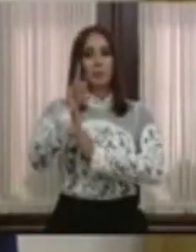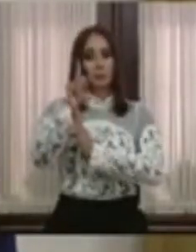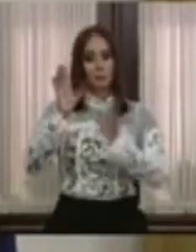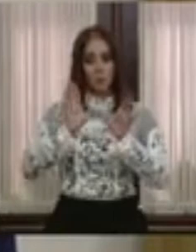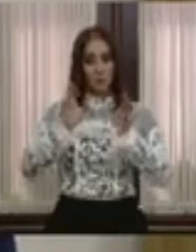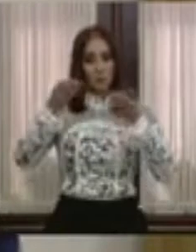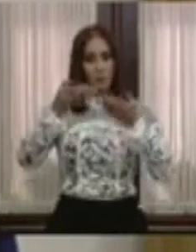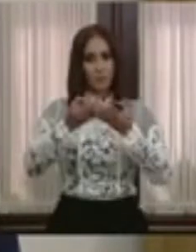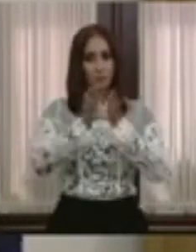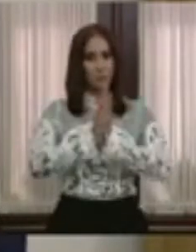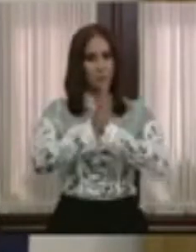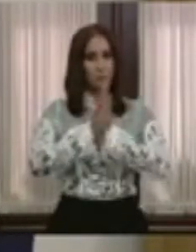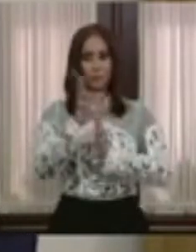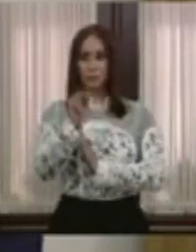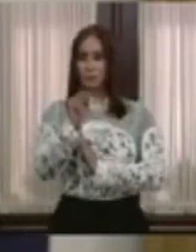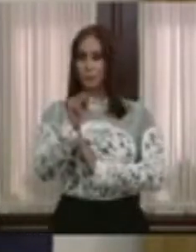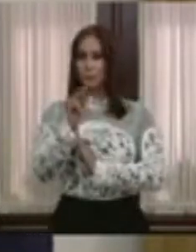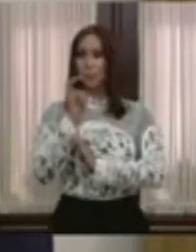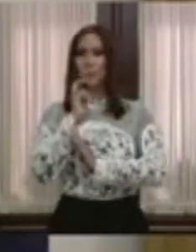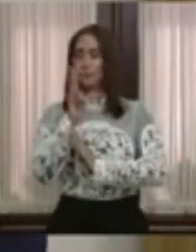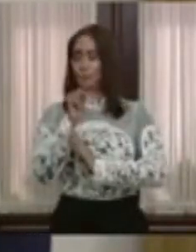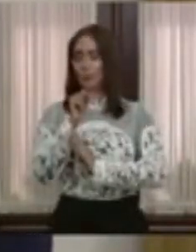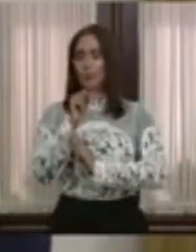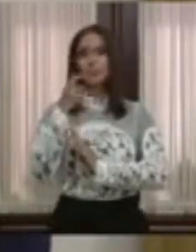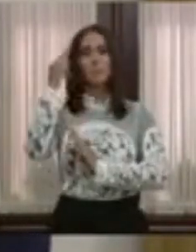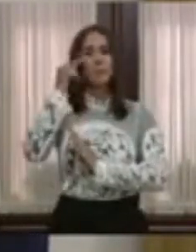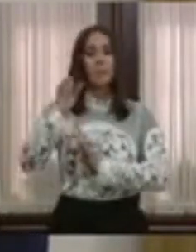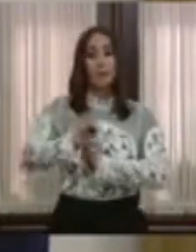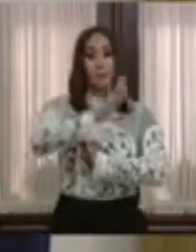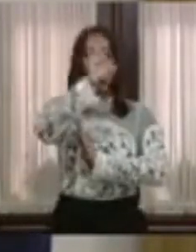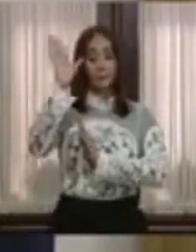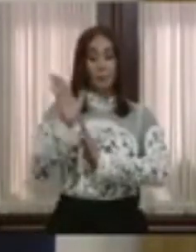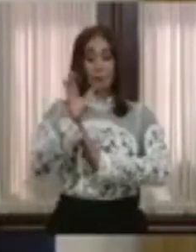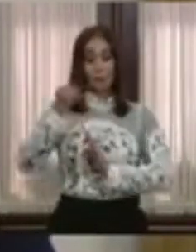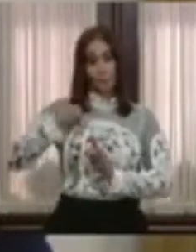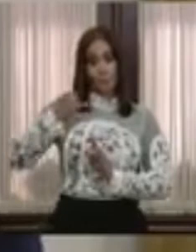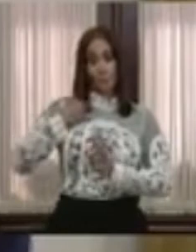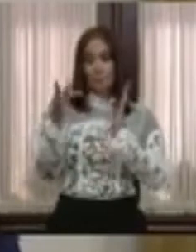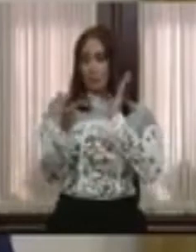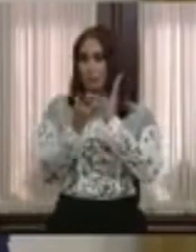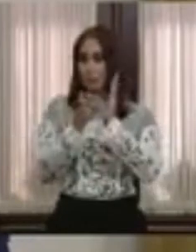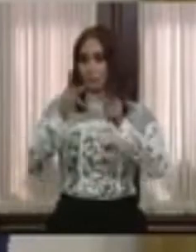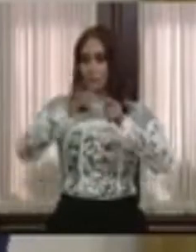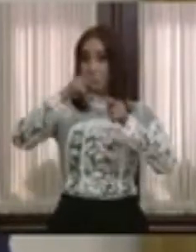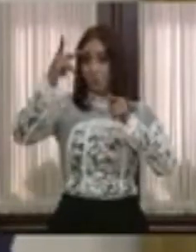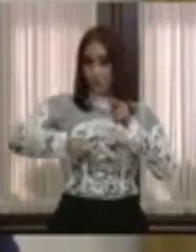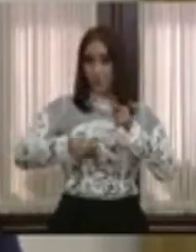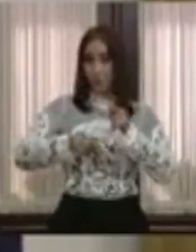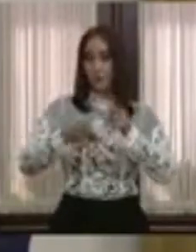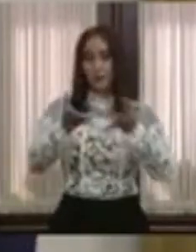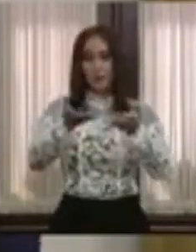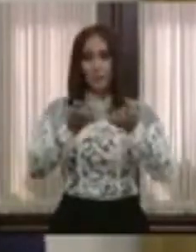hotel. Venimos con una mente clara, con un grupo de jóvenes técnicos profesionales que están dispuestos a entregarse